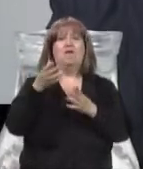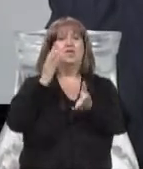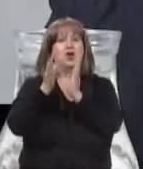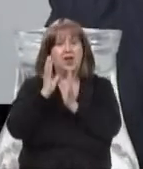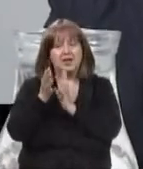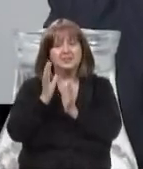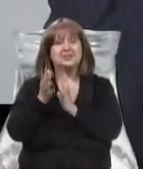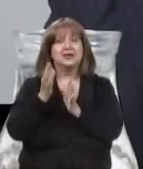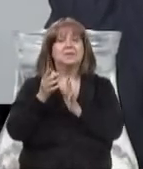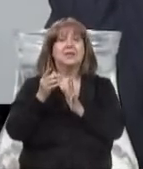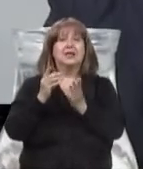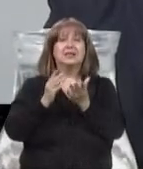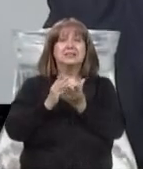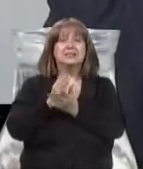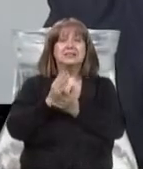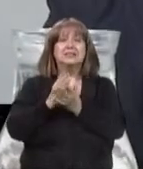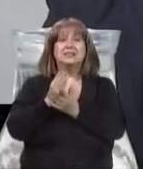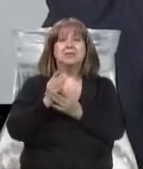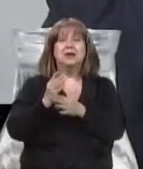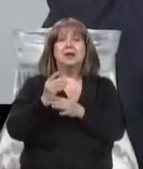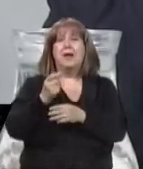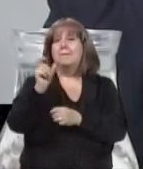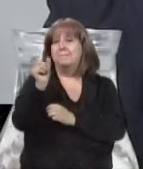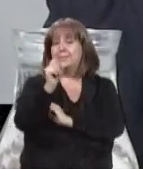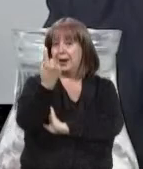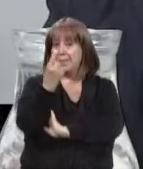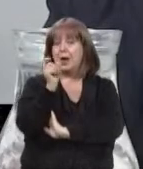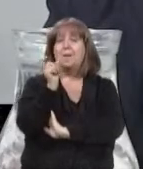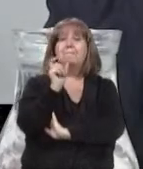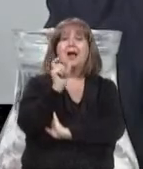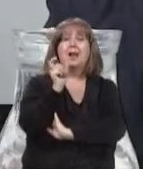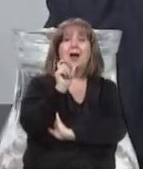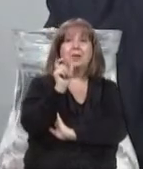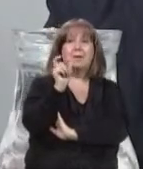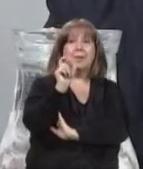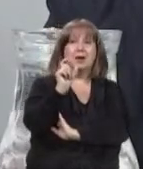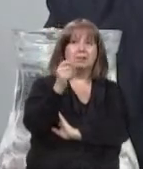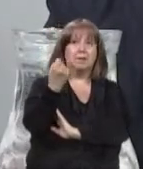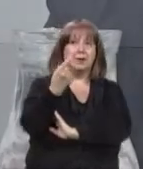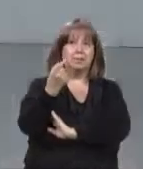violencia siempre son precedidos por palabras y por verbos de odio.